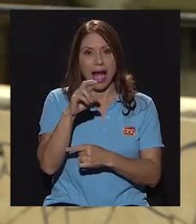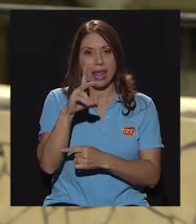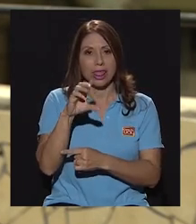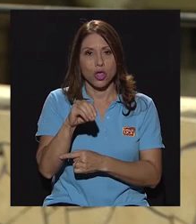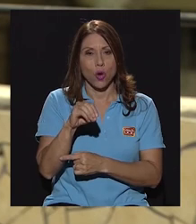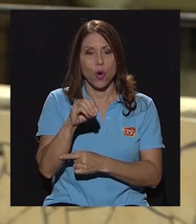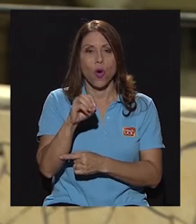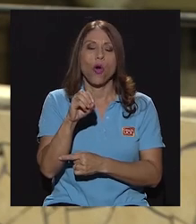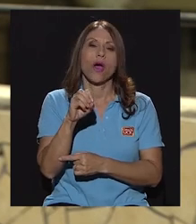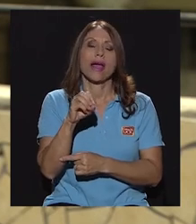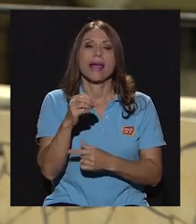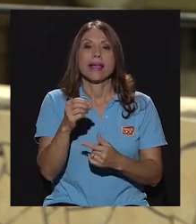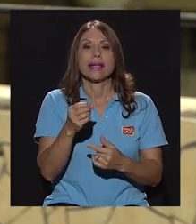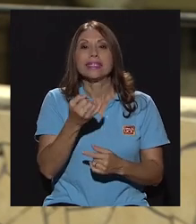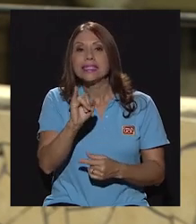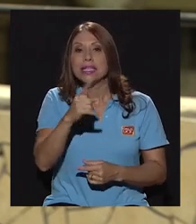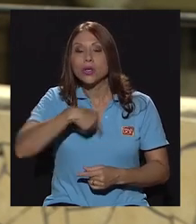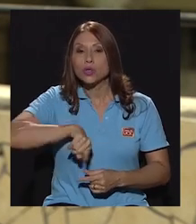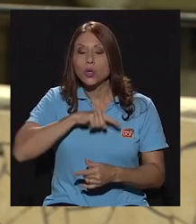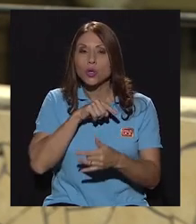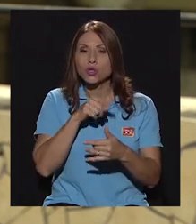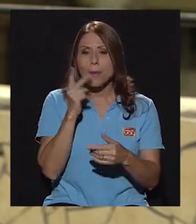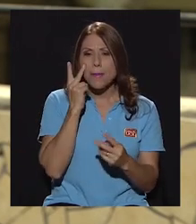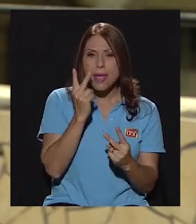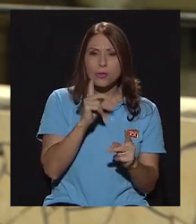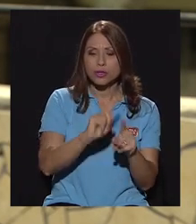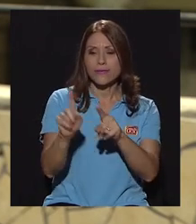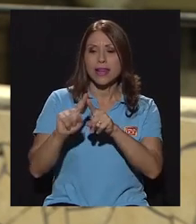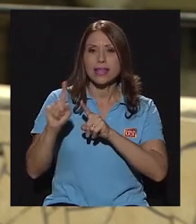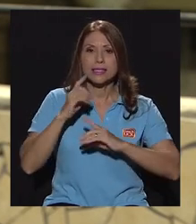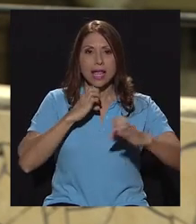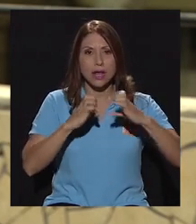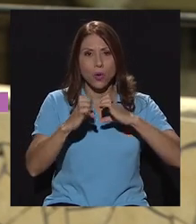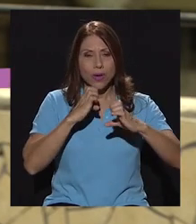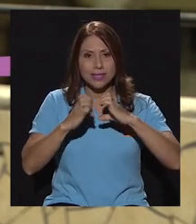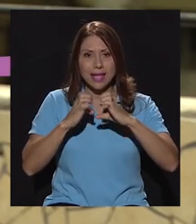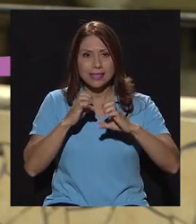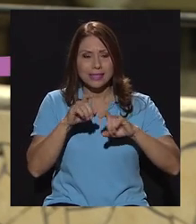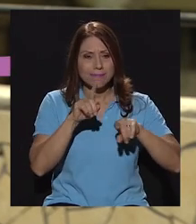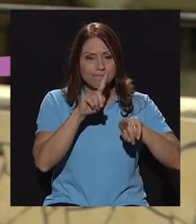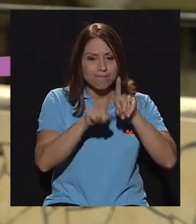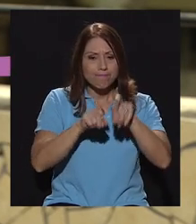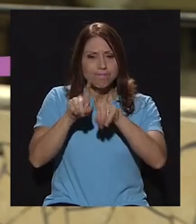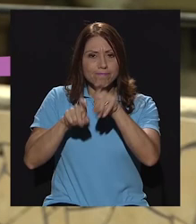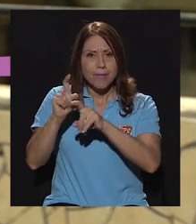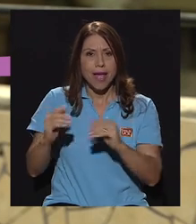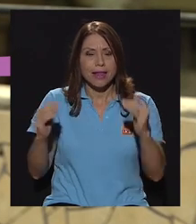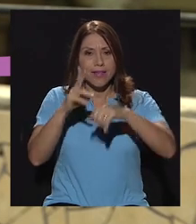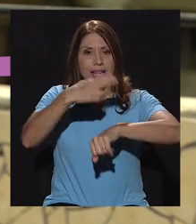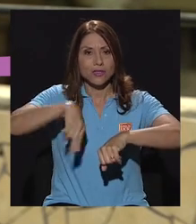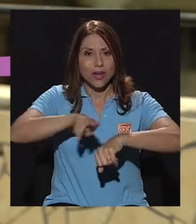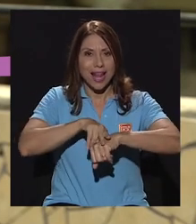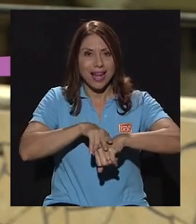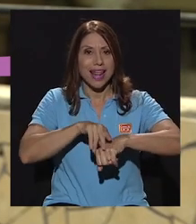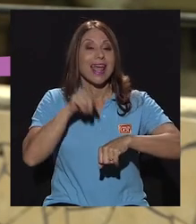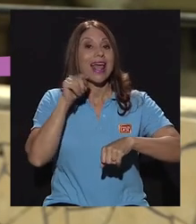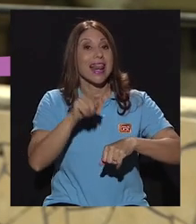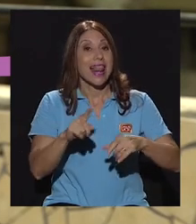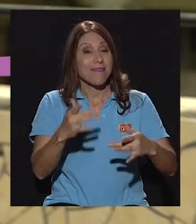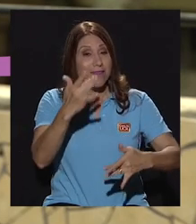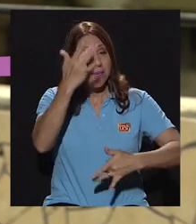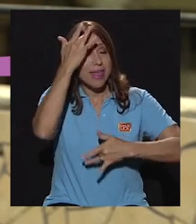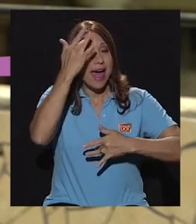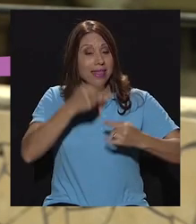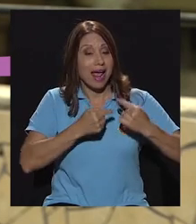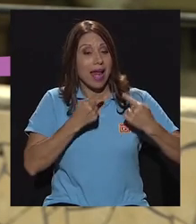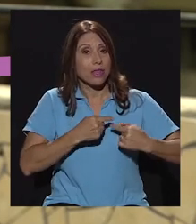si nosotros estudiamos un poquito las encuestas a nivel nacional, sigue siendo la enfermedad cardiovascular la